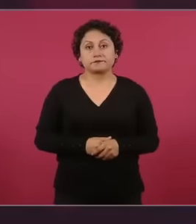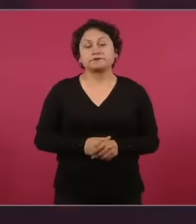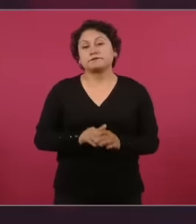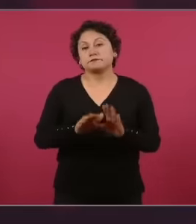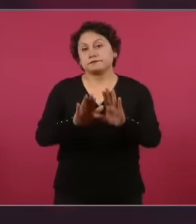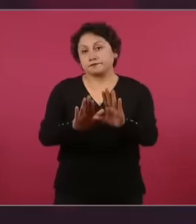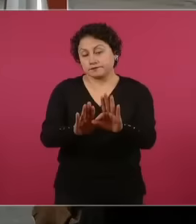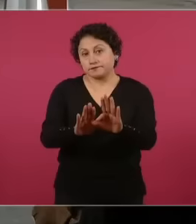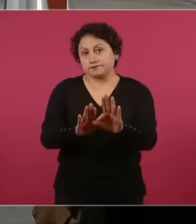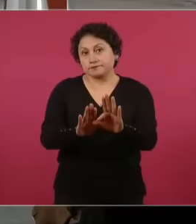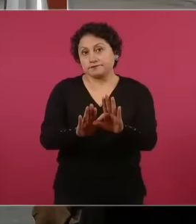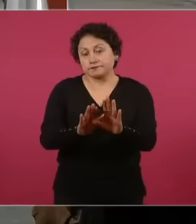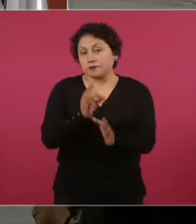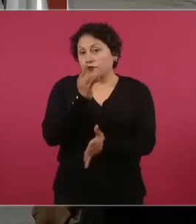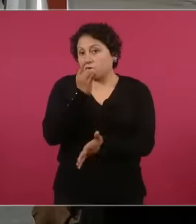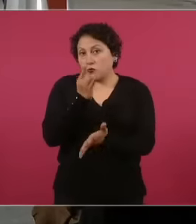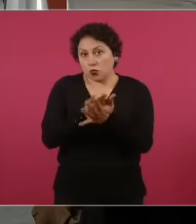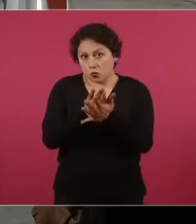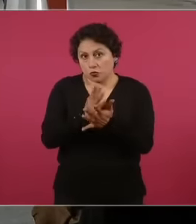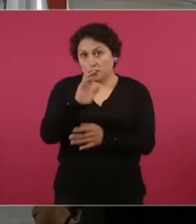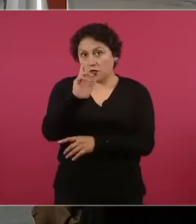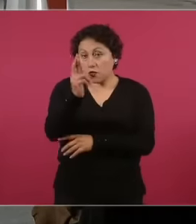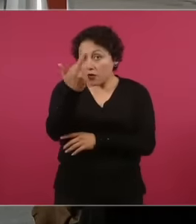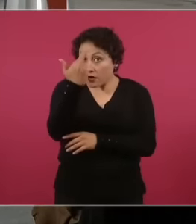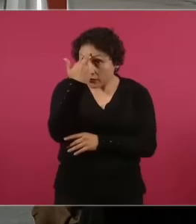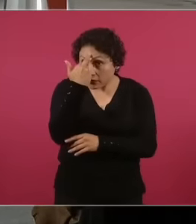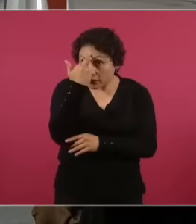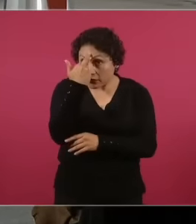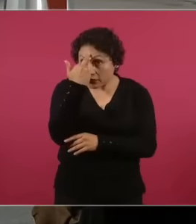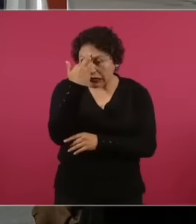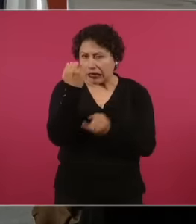recordar, como dicen los abogados,